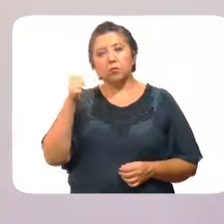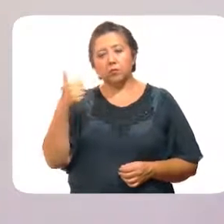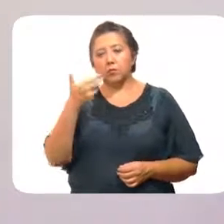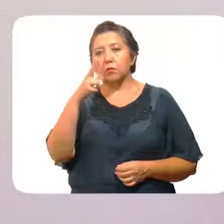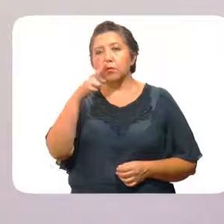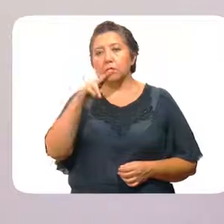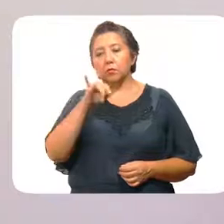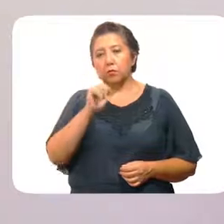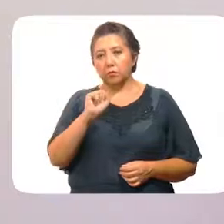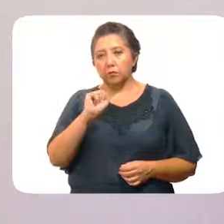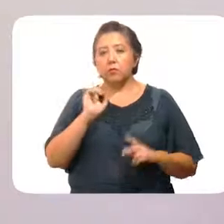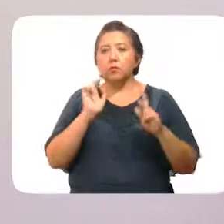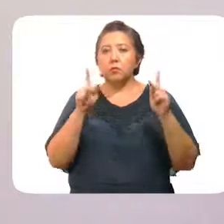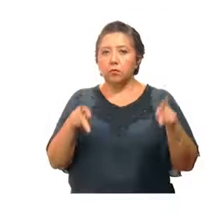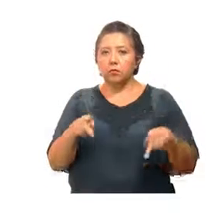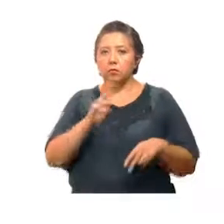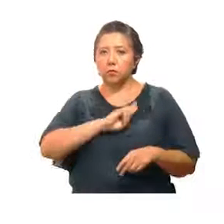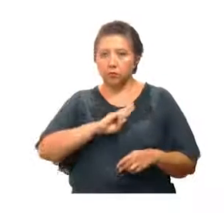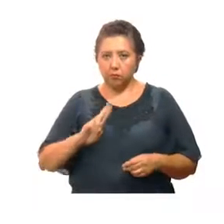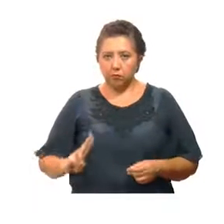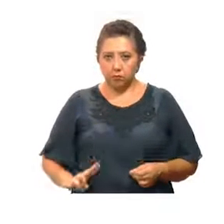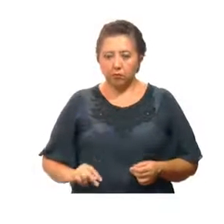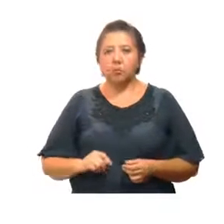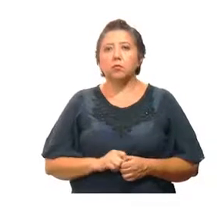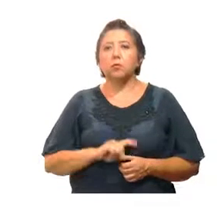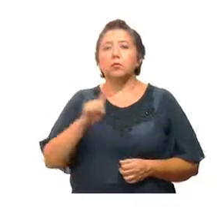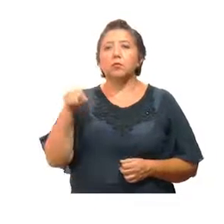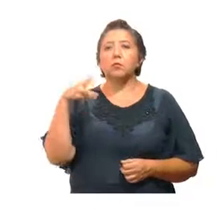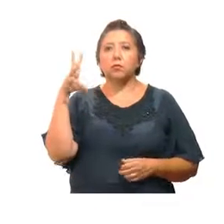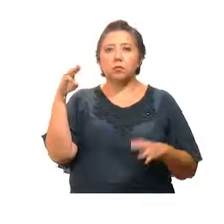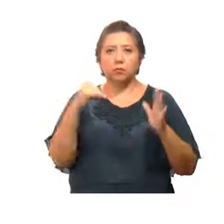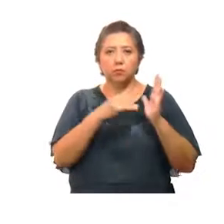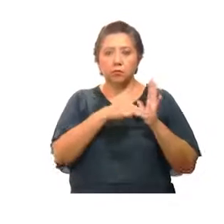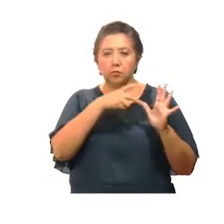y 1 en Progreso y 1 en Umam. En total, son